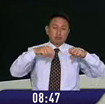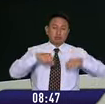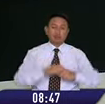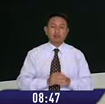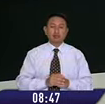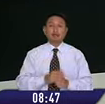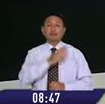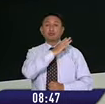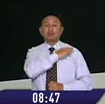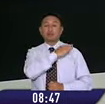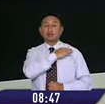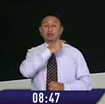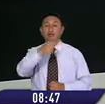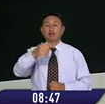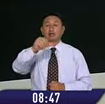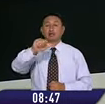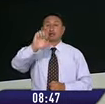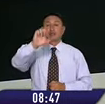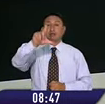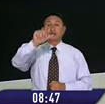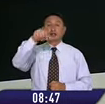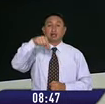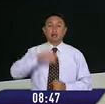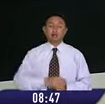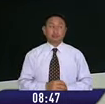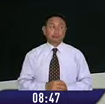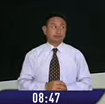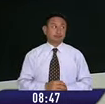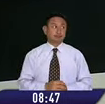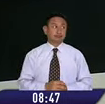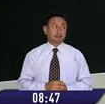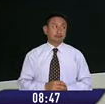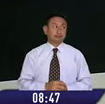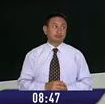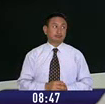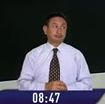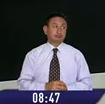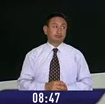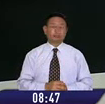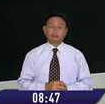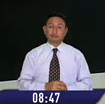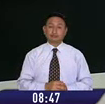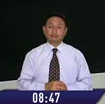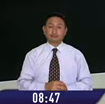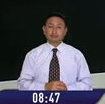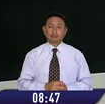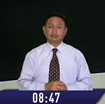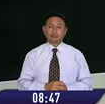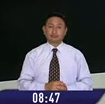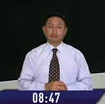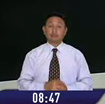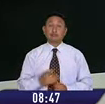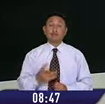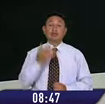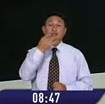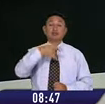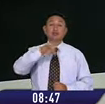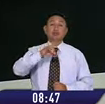se levantó por el asesinato del excomandante de la Fuerza Aérea, Jorge Gabela. Fueron recibidos en 18 cajas por el